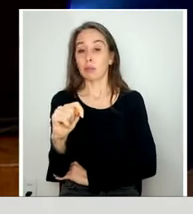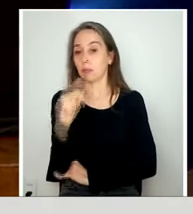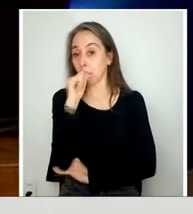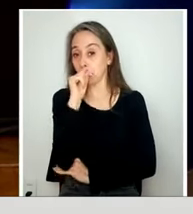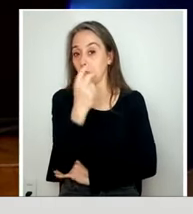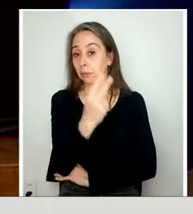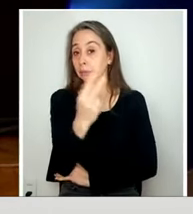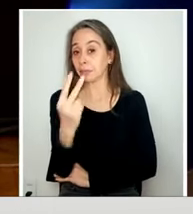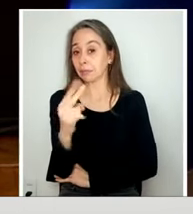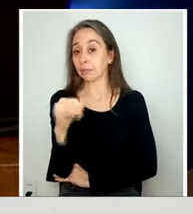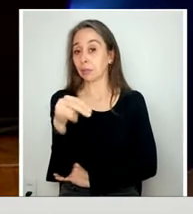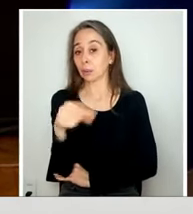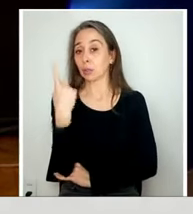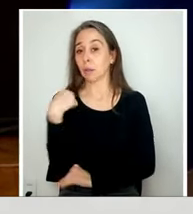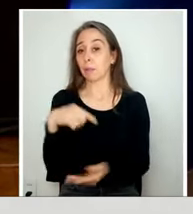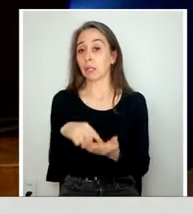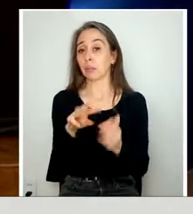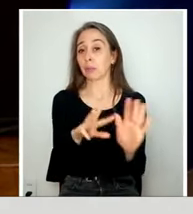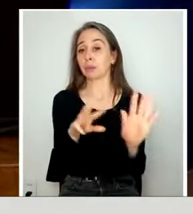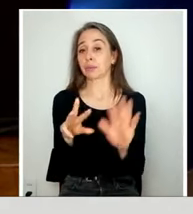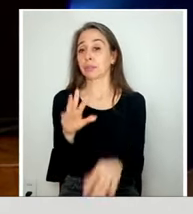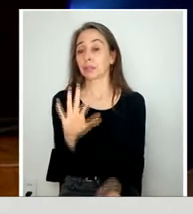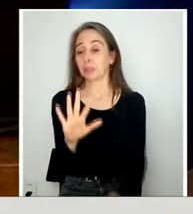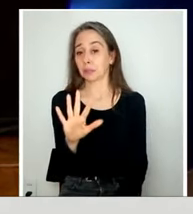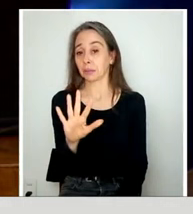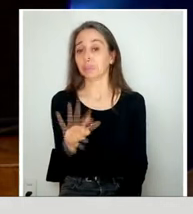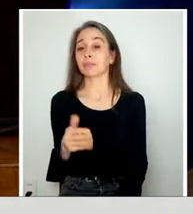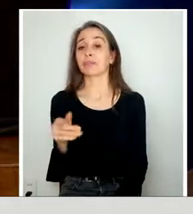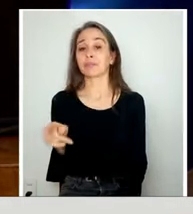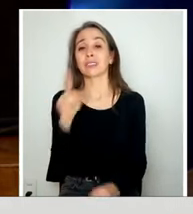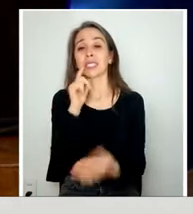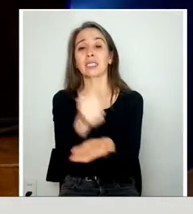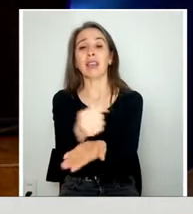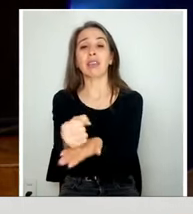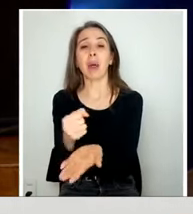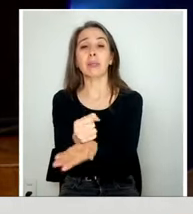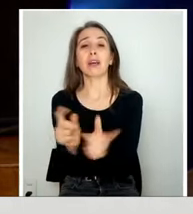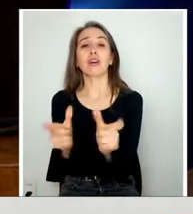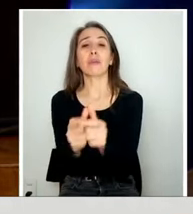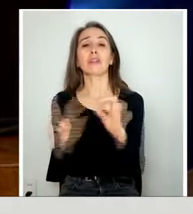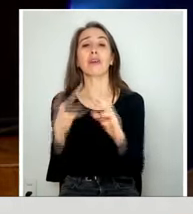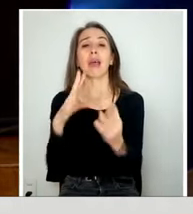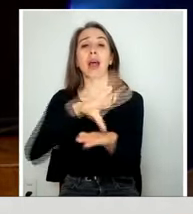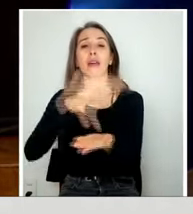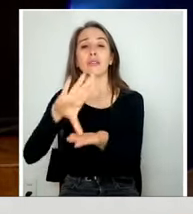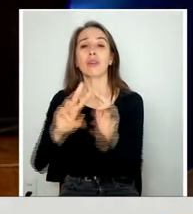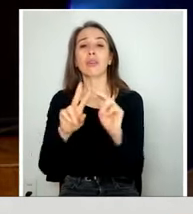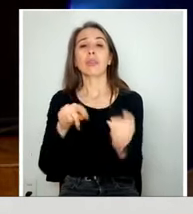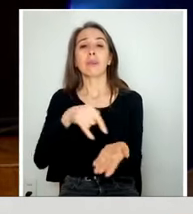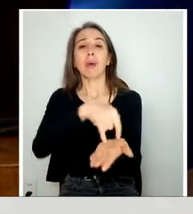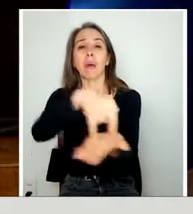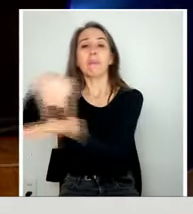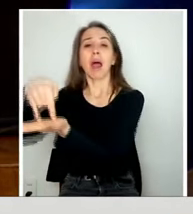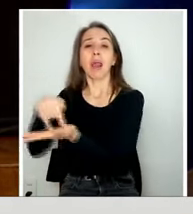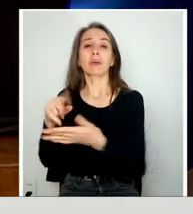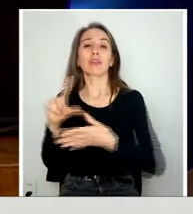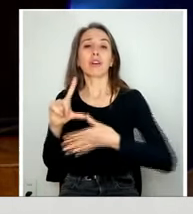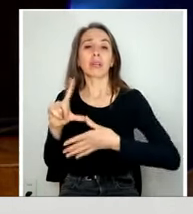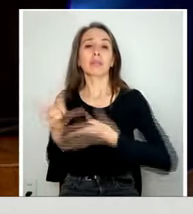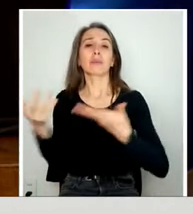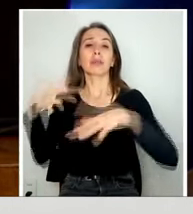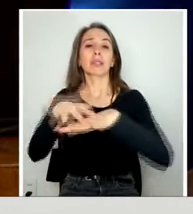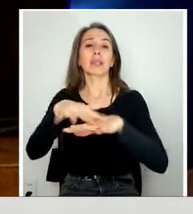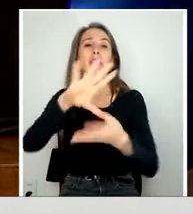junio de 1995 actualmente radical la comisión de relaciones exteriores asuntos interparlamentarios e integración latinoamericana